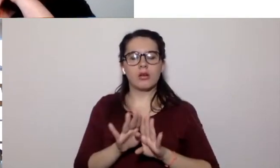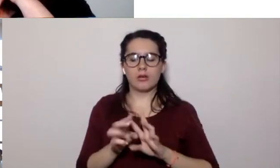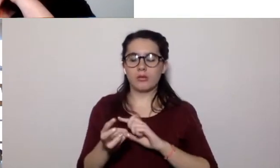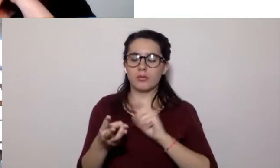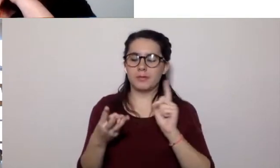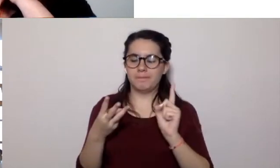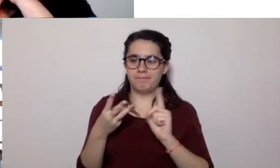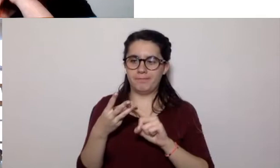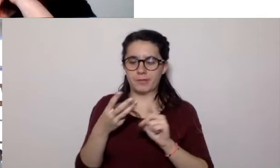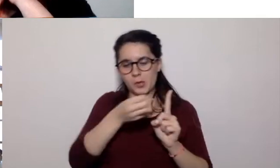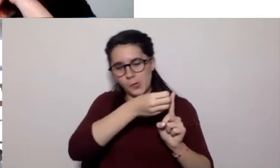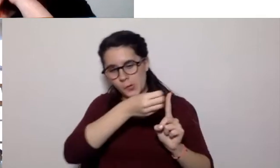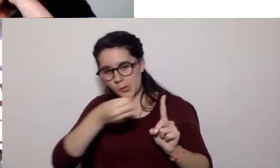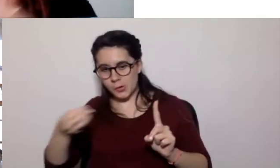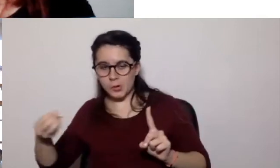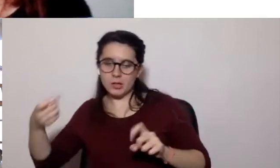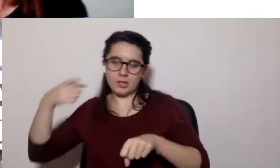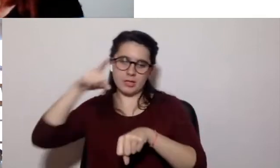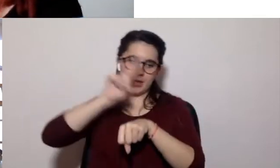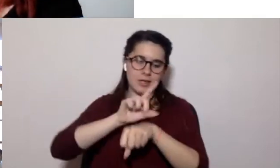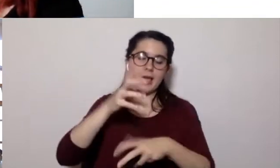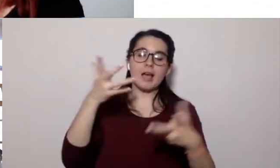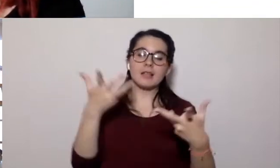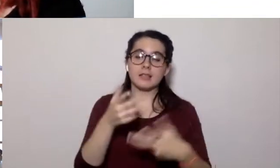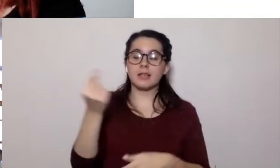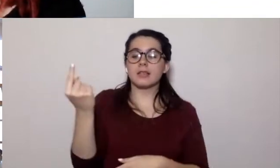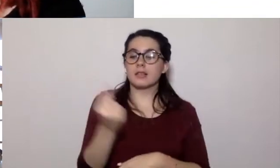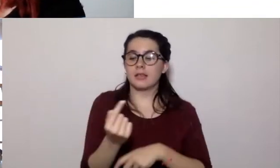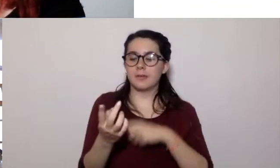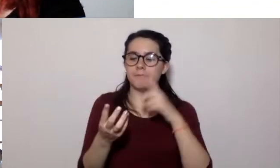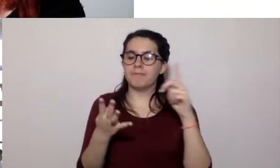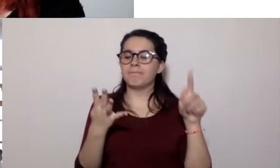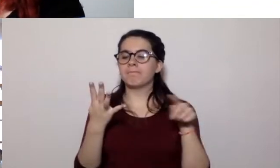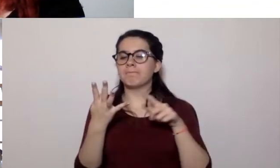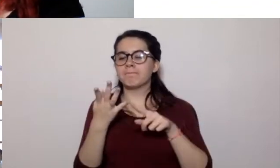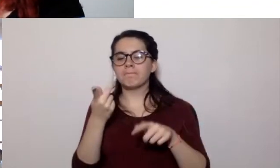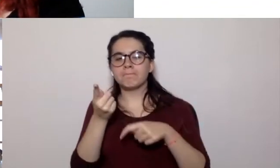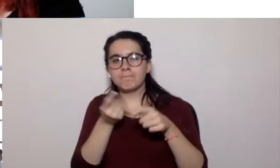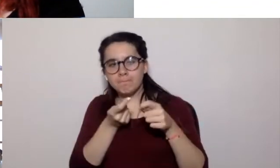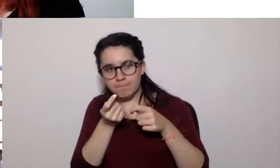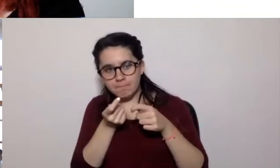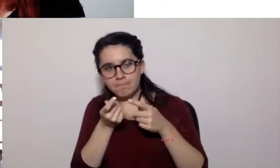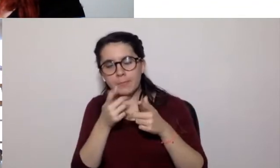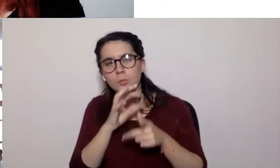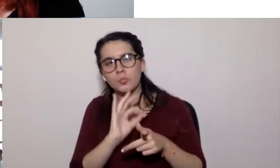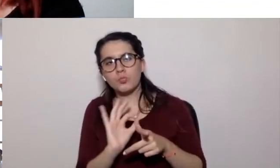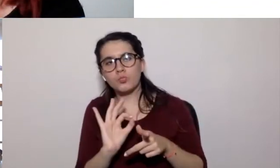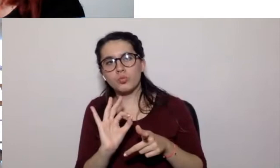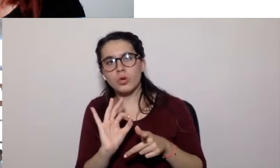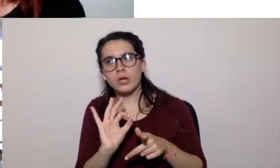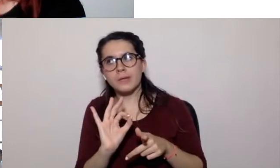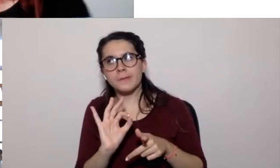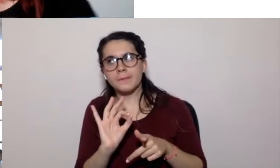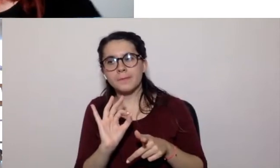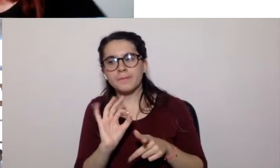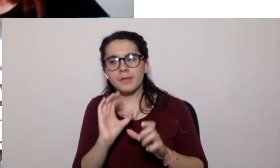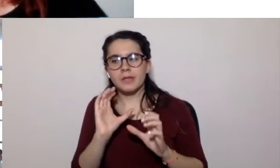rutina. Fuera de mi control está si la gente se está cuidando o no.